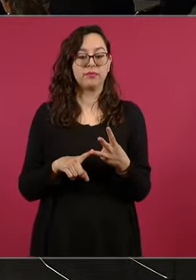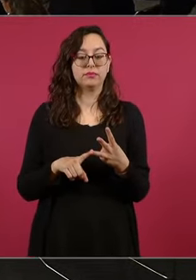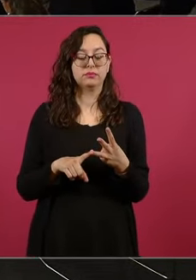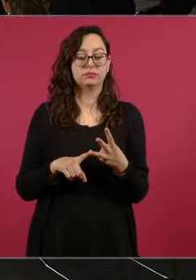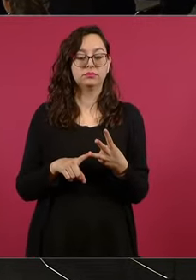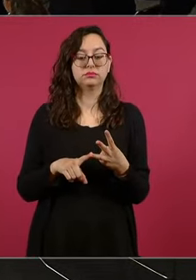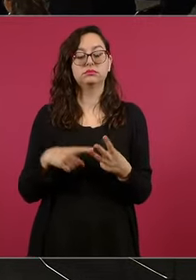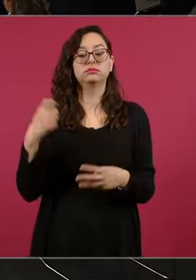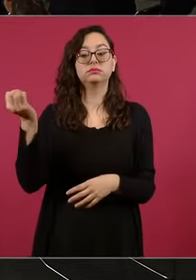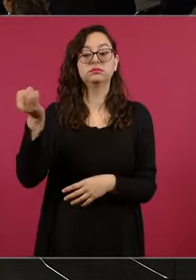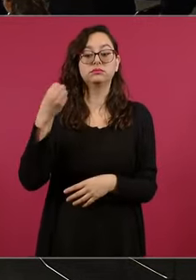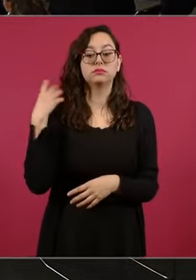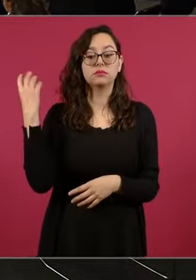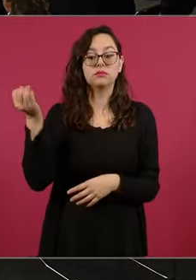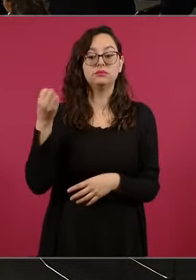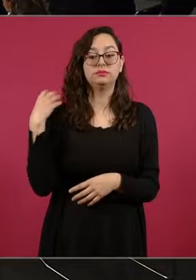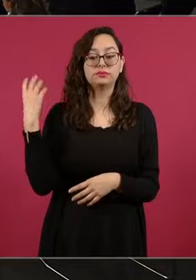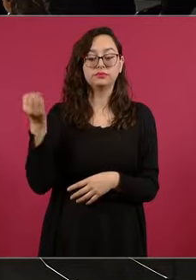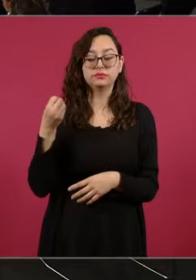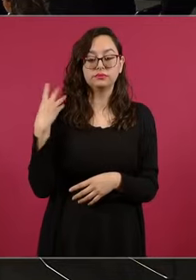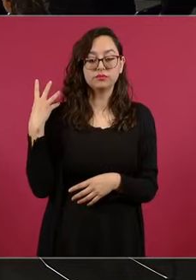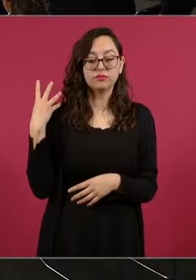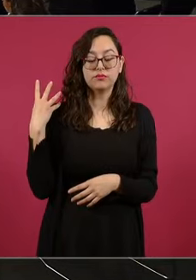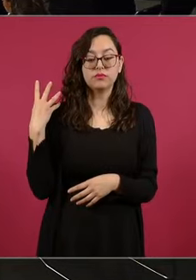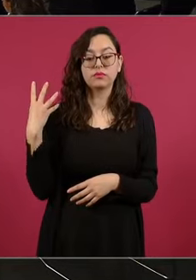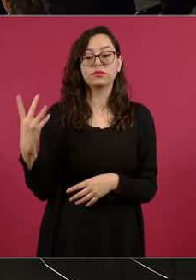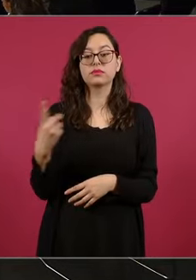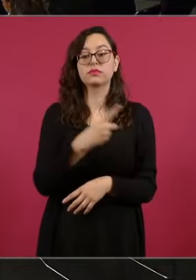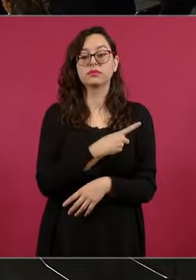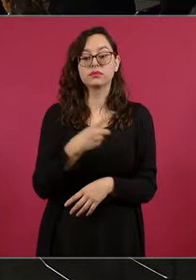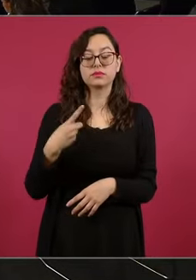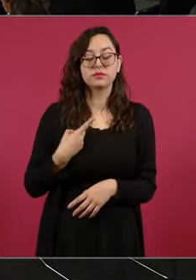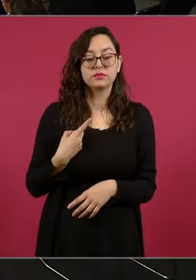Las conferencias de prensa, en todo momento